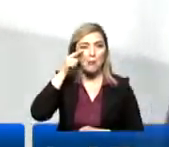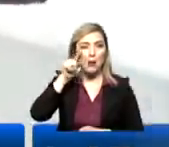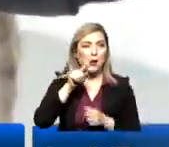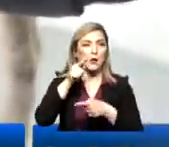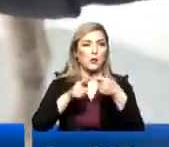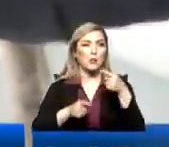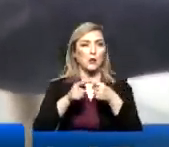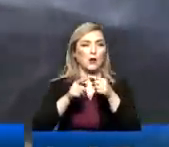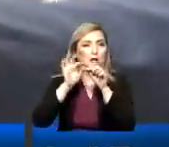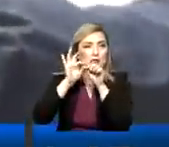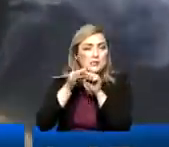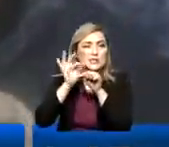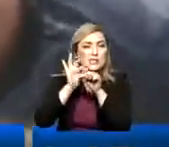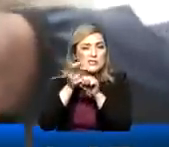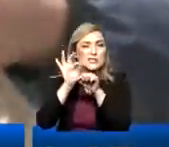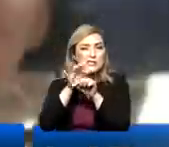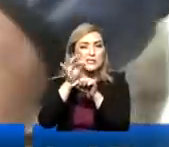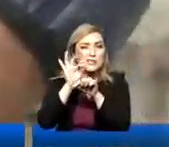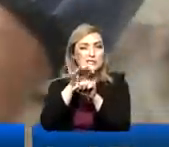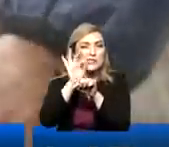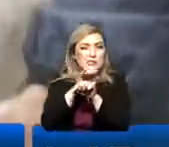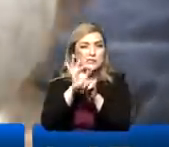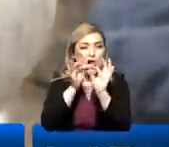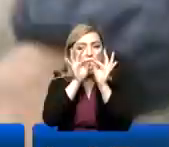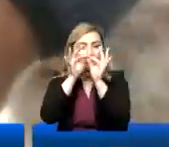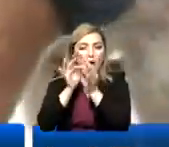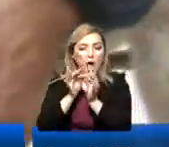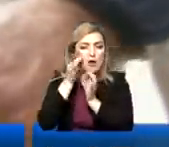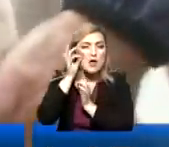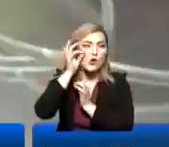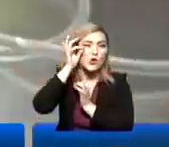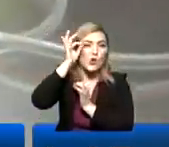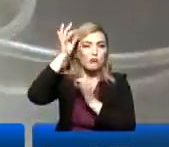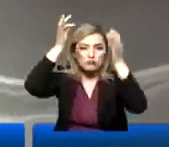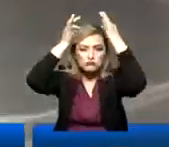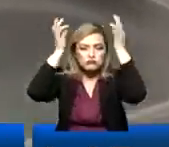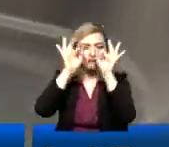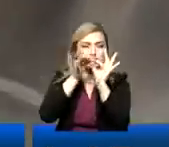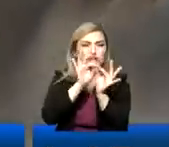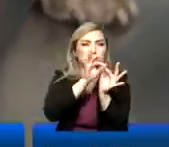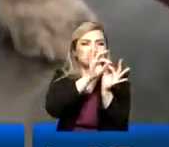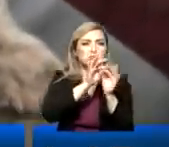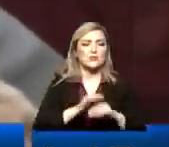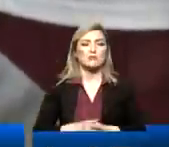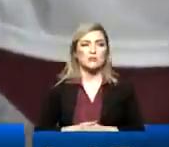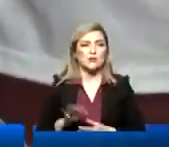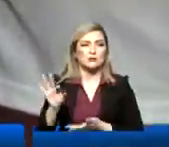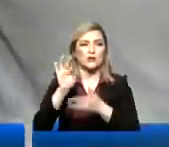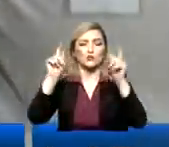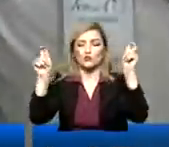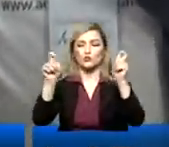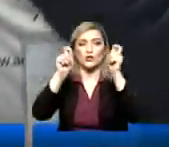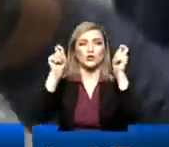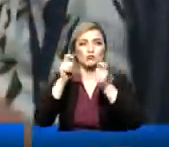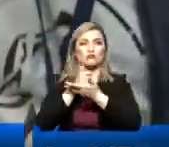hacer una reconstrucción, una cirugía estética para reconstruir toda su cara y parte del cráneo. Al rescate llegaron representantes de la Fundación